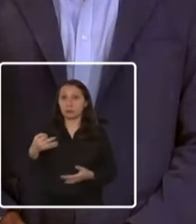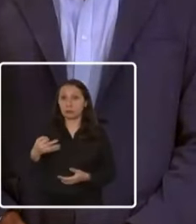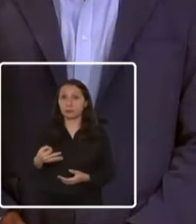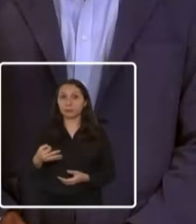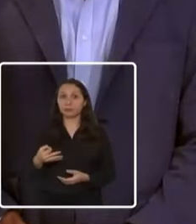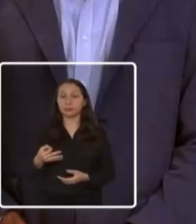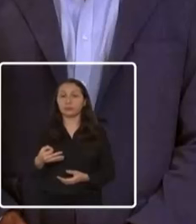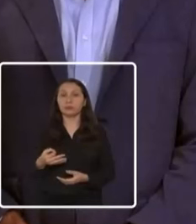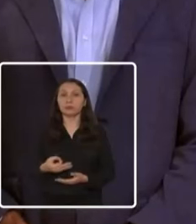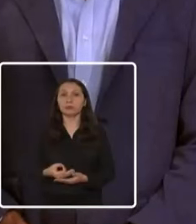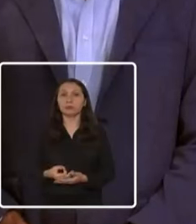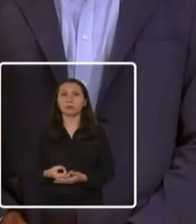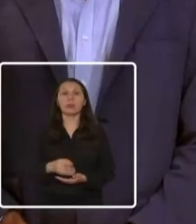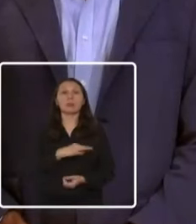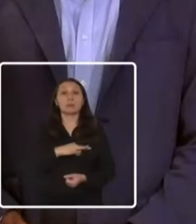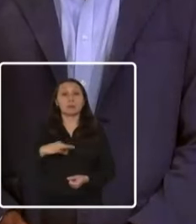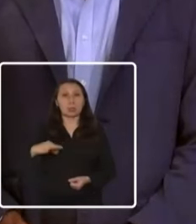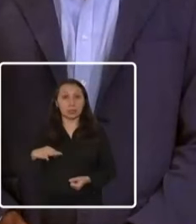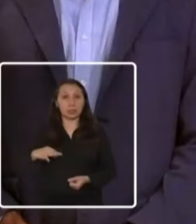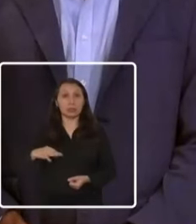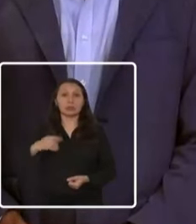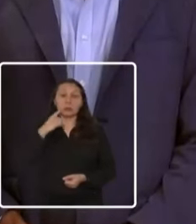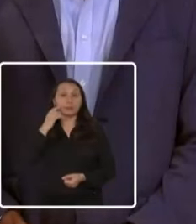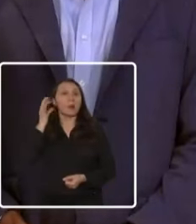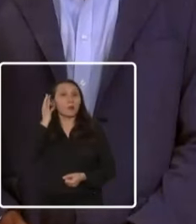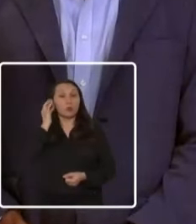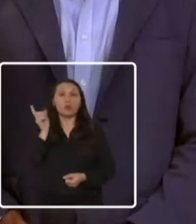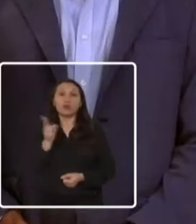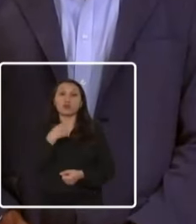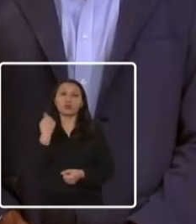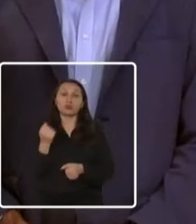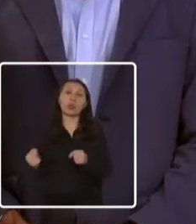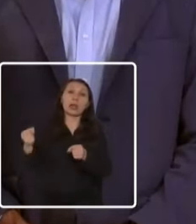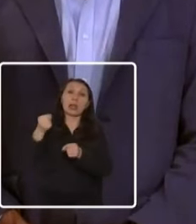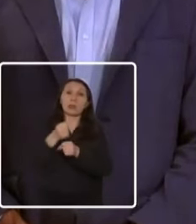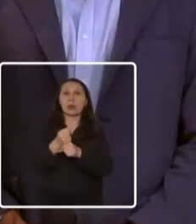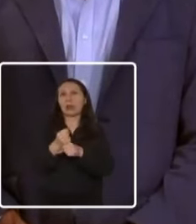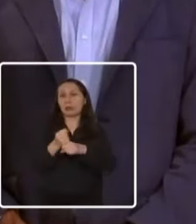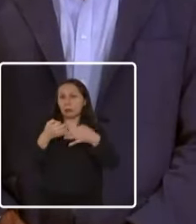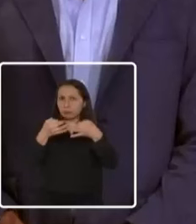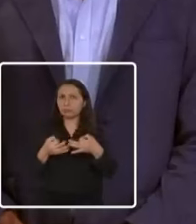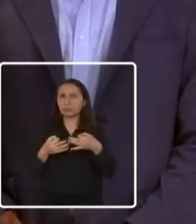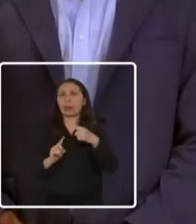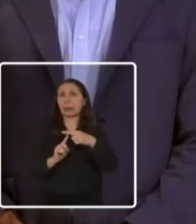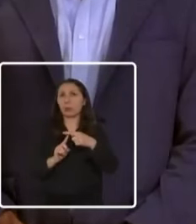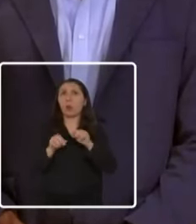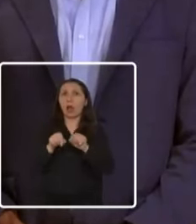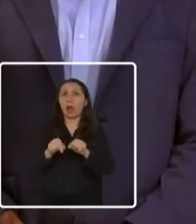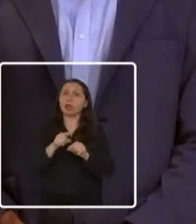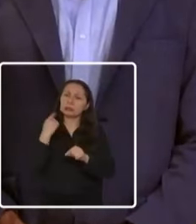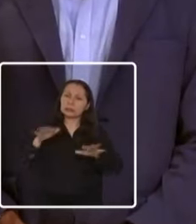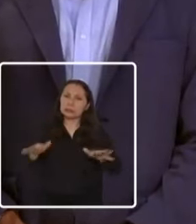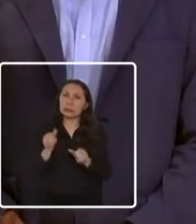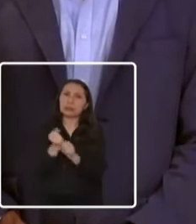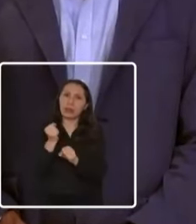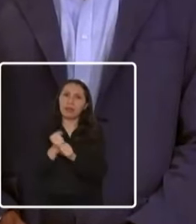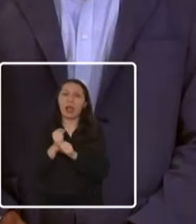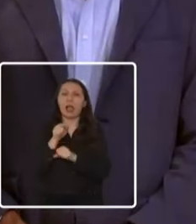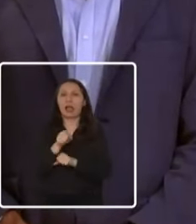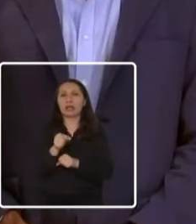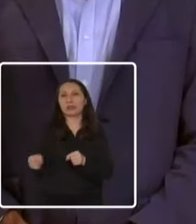cierto, los ministros y ministras que estamos subrogando a los titulares, estamos incansablemente trabajando por